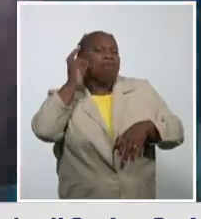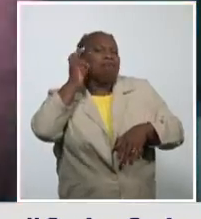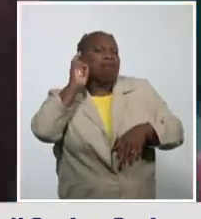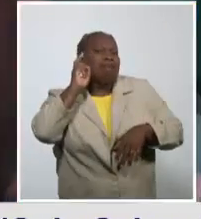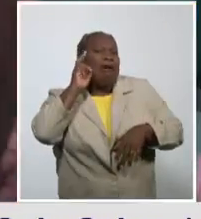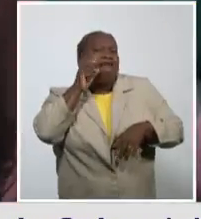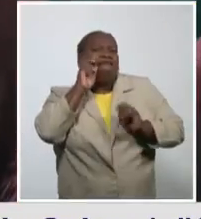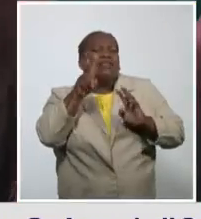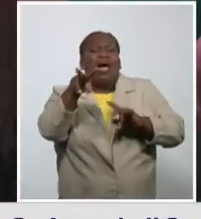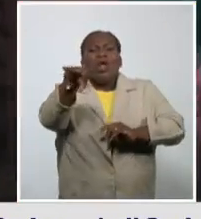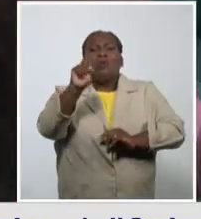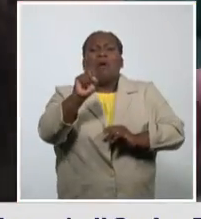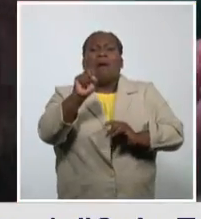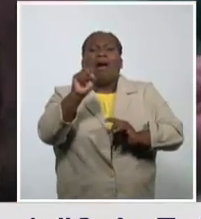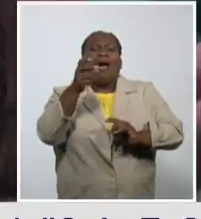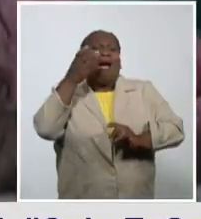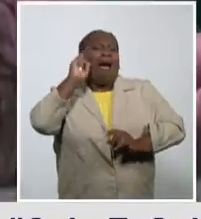vida.